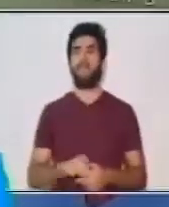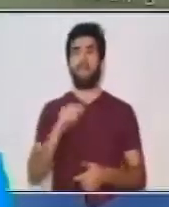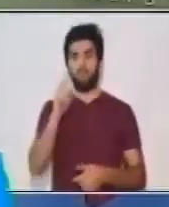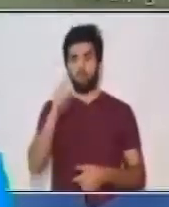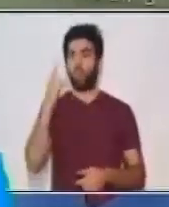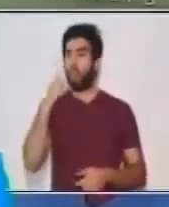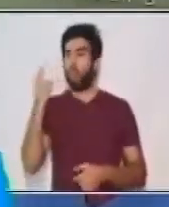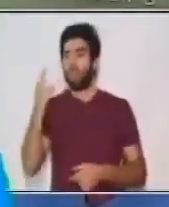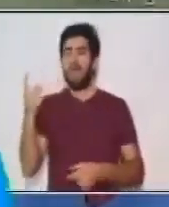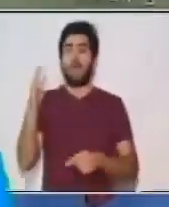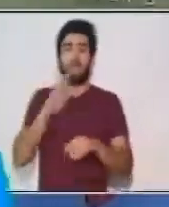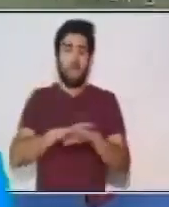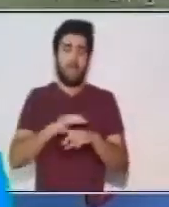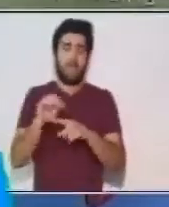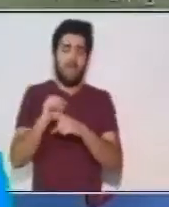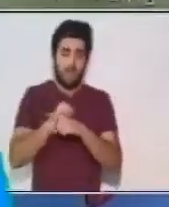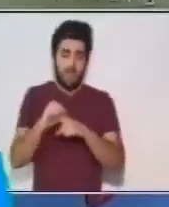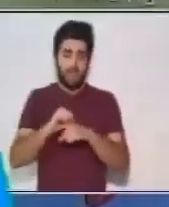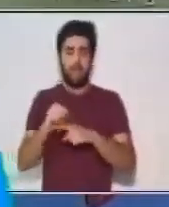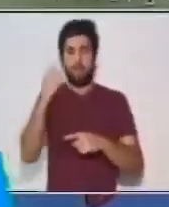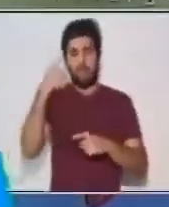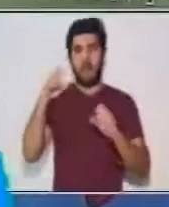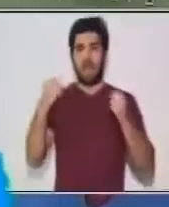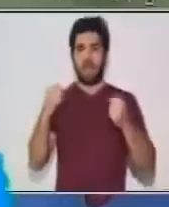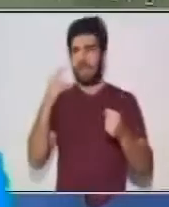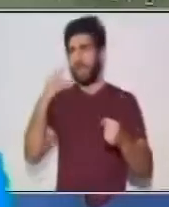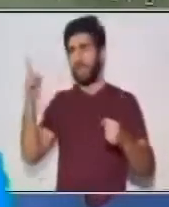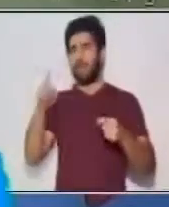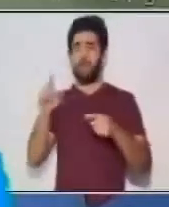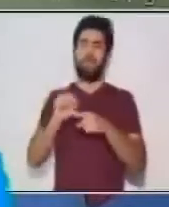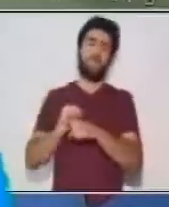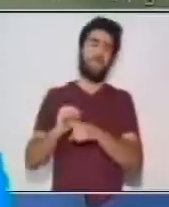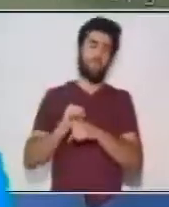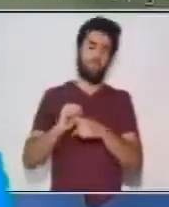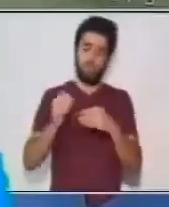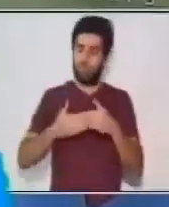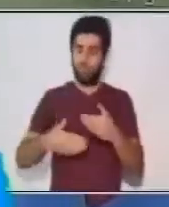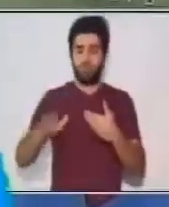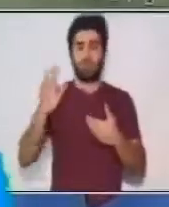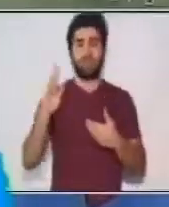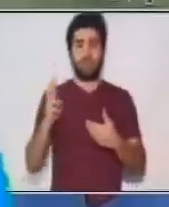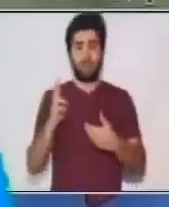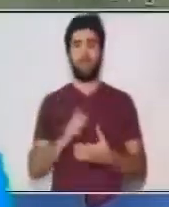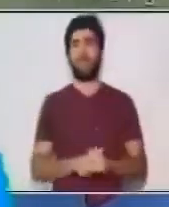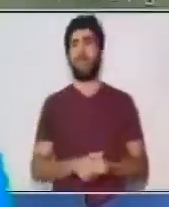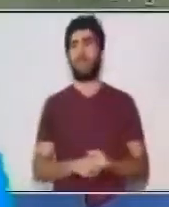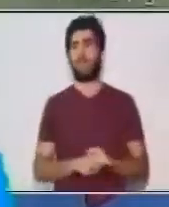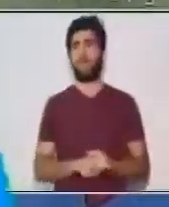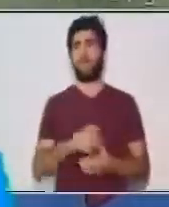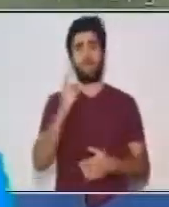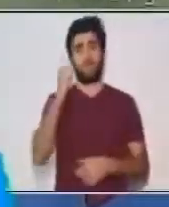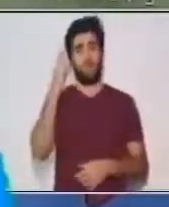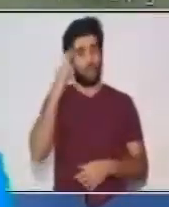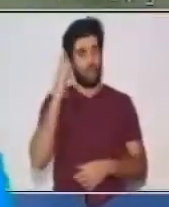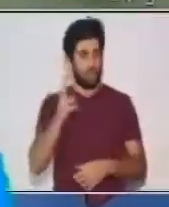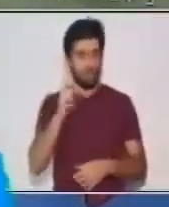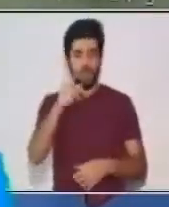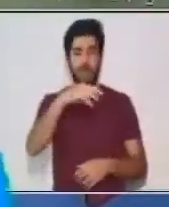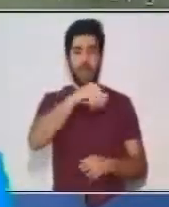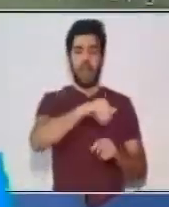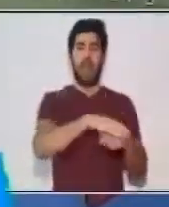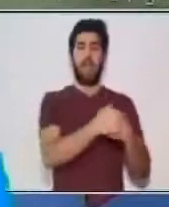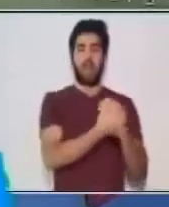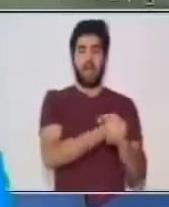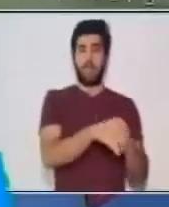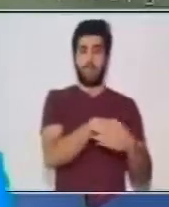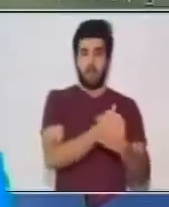busquen ejercicios relacionados al tema para seguir practicando. Te recomendamos que lávate las manos constantemente con